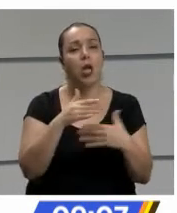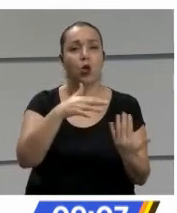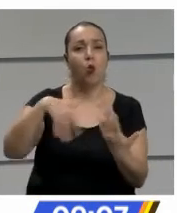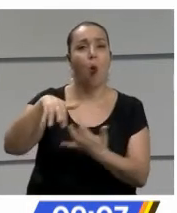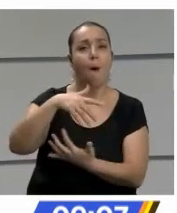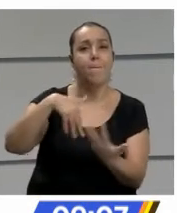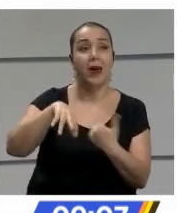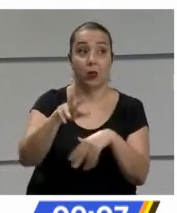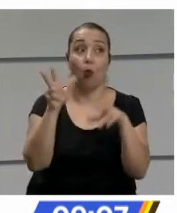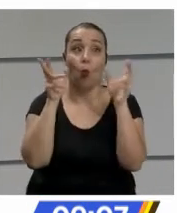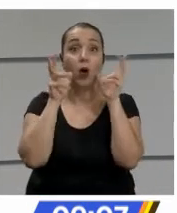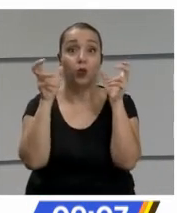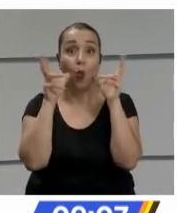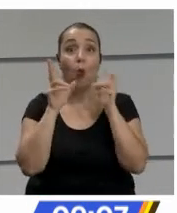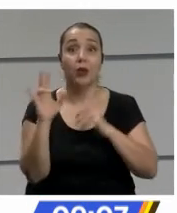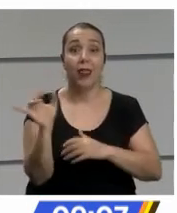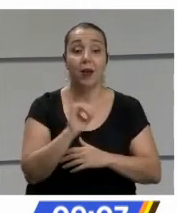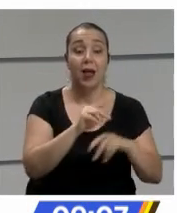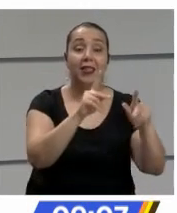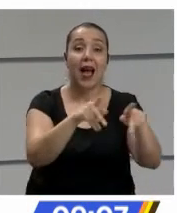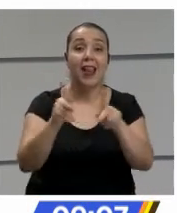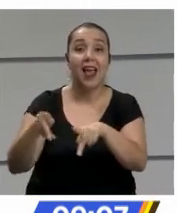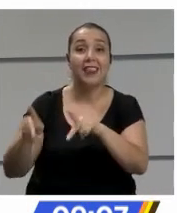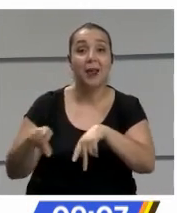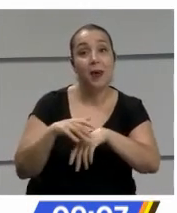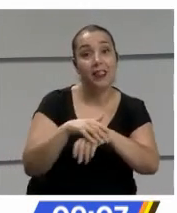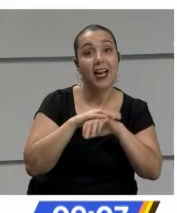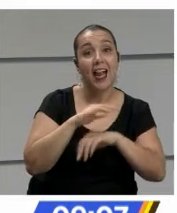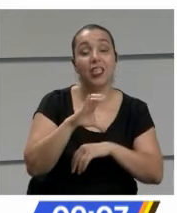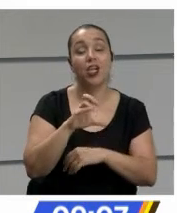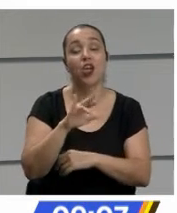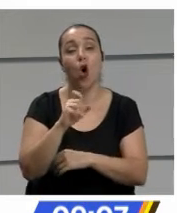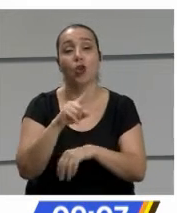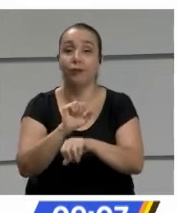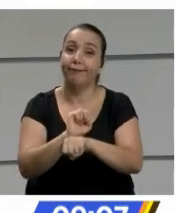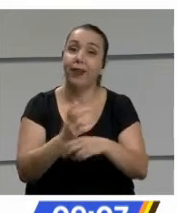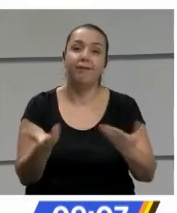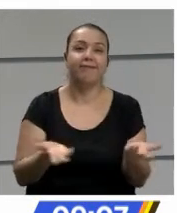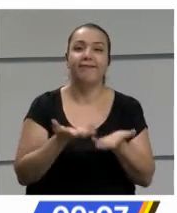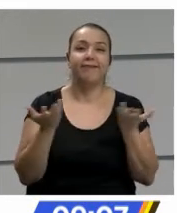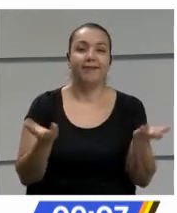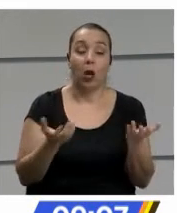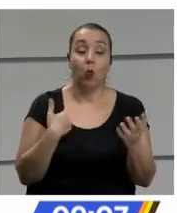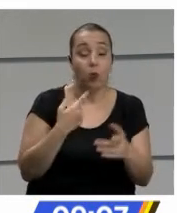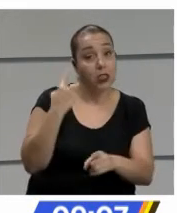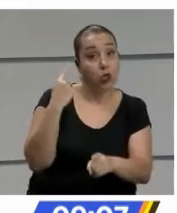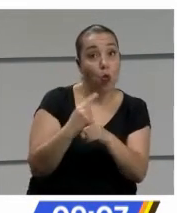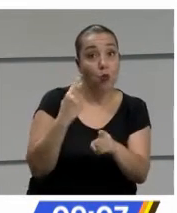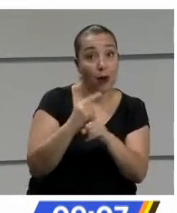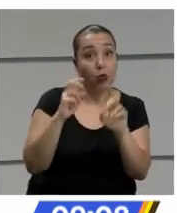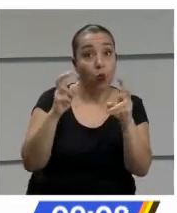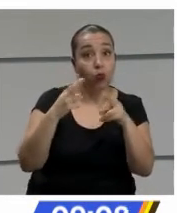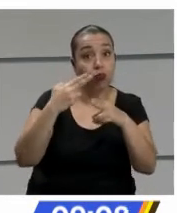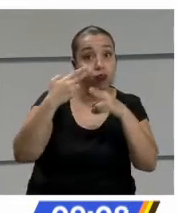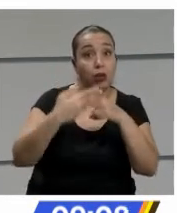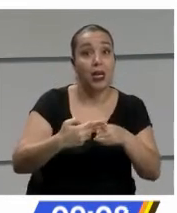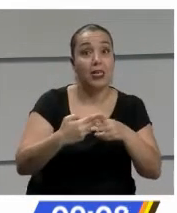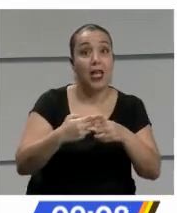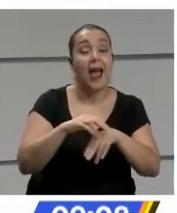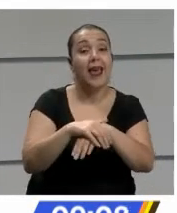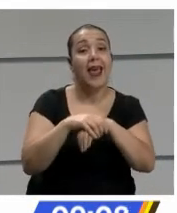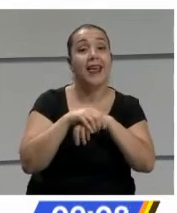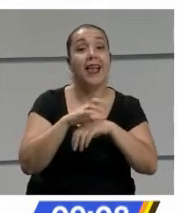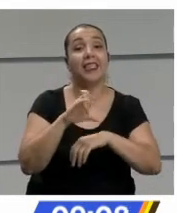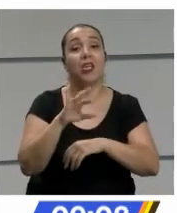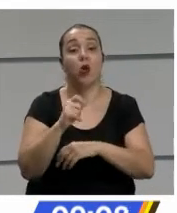y escuchar a las personas hablando inglés criollo. Es, así es como se llama correctamente nuestro inglés en Limón. Inglés criollo